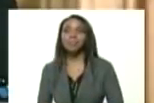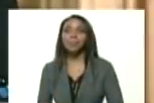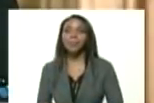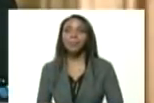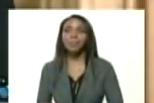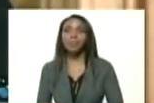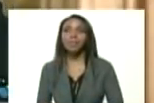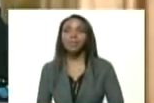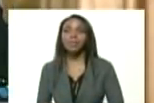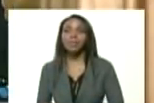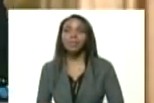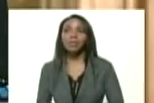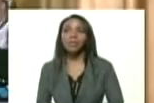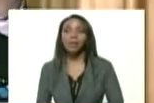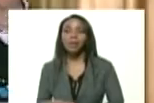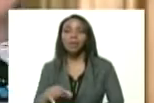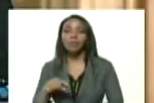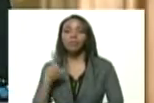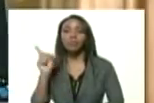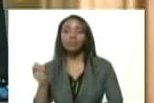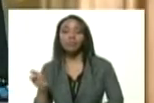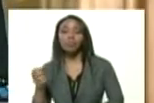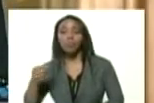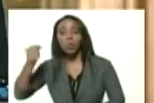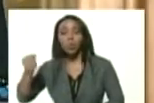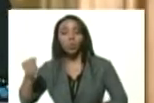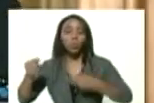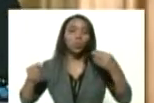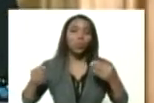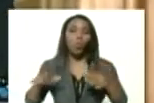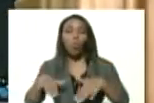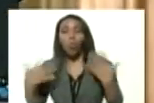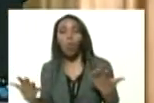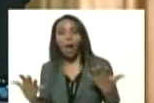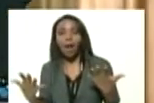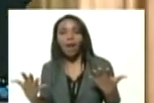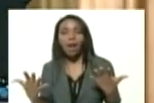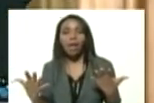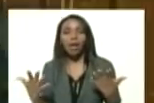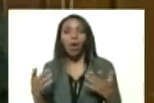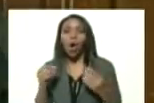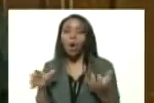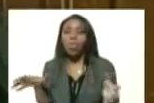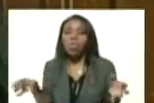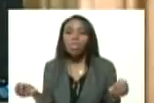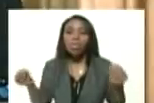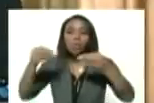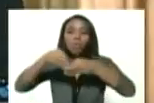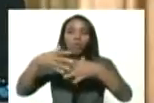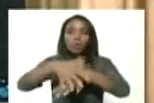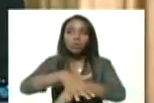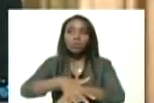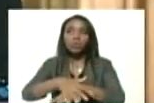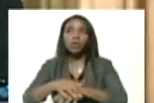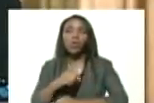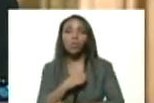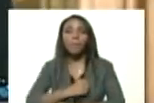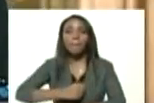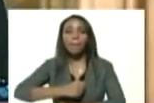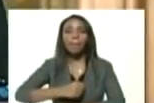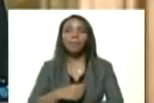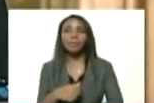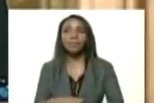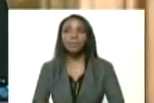moringa o malojillo ustedes decidí después mezclar mi crédito de acuerdo a esto es